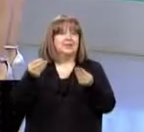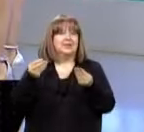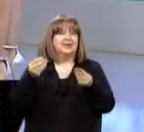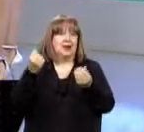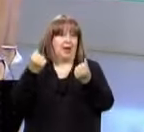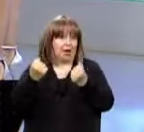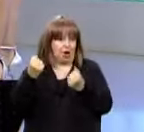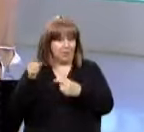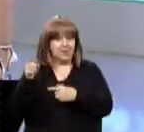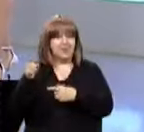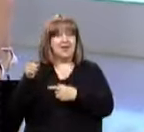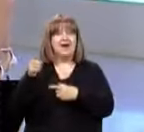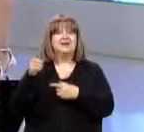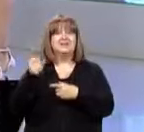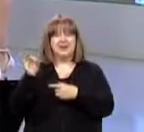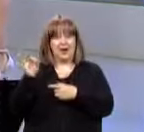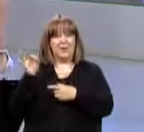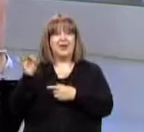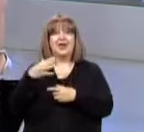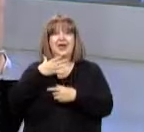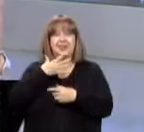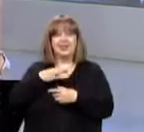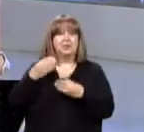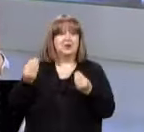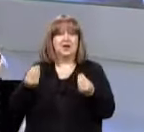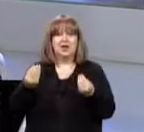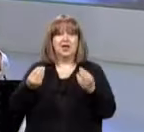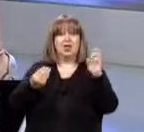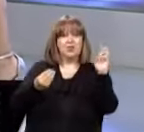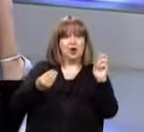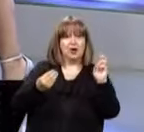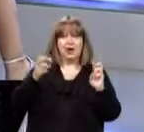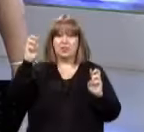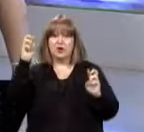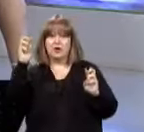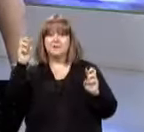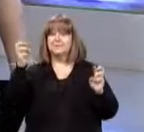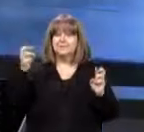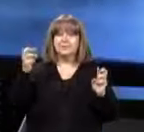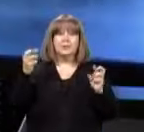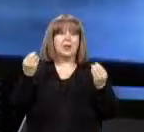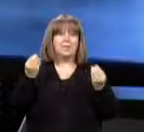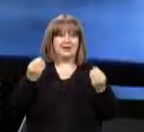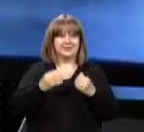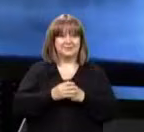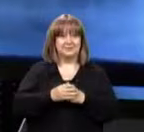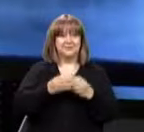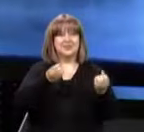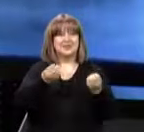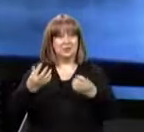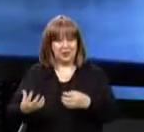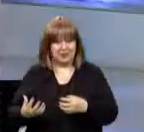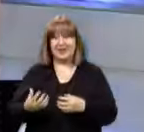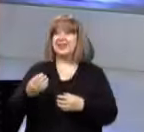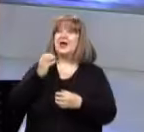la sala en la sala expresión desde que uno por allí ignora ciertas cosas que pueden ser muy beneficiosas Elena Cómo estás Muy bien Y vos bienvenida acá te